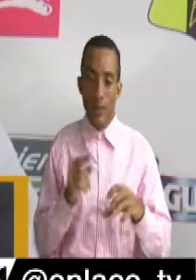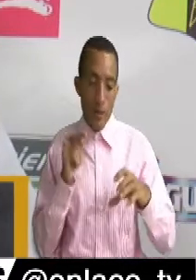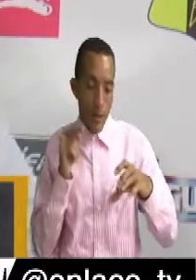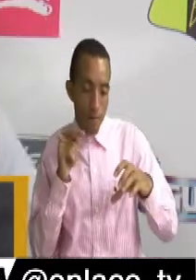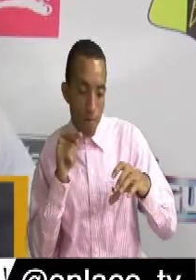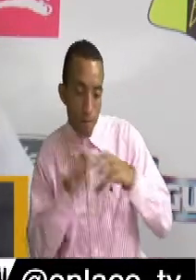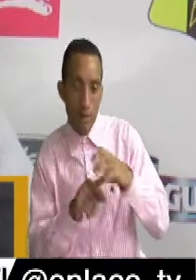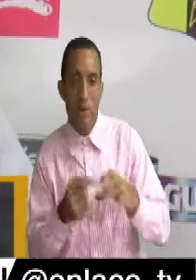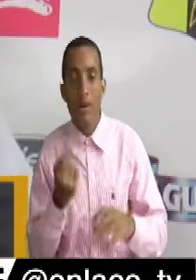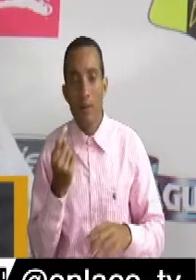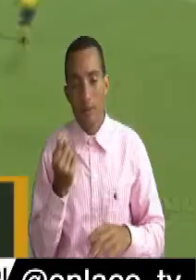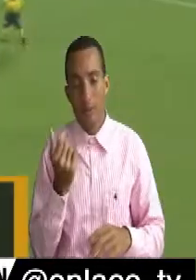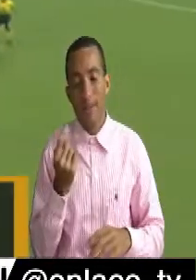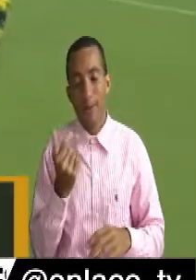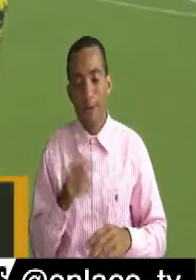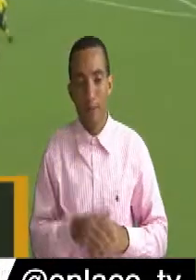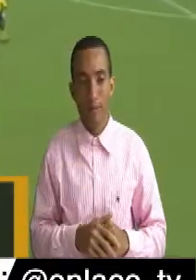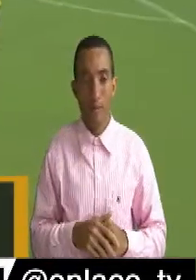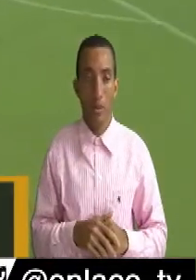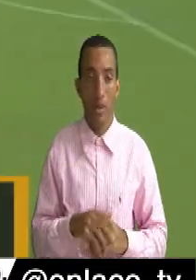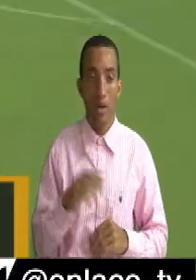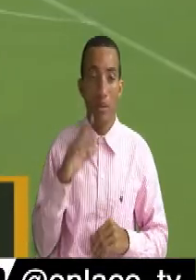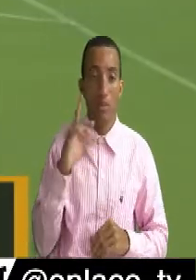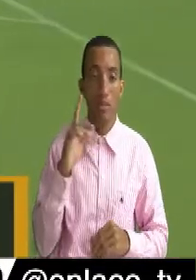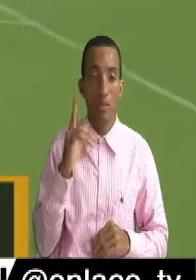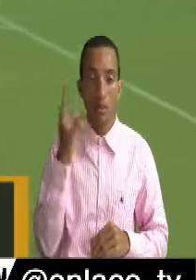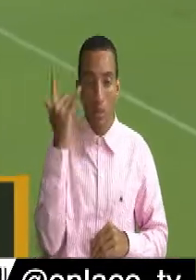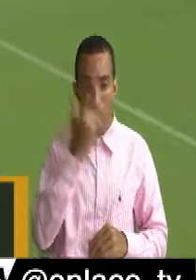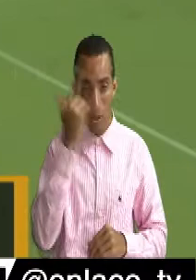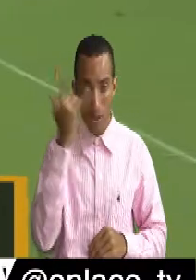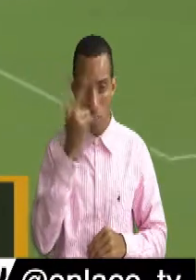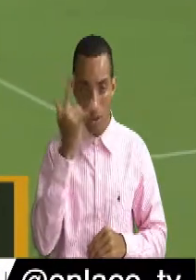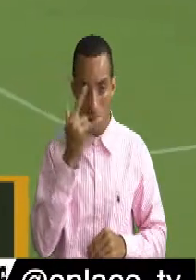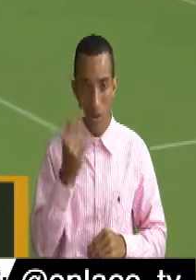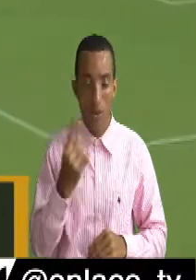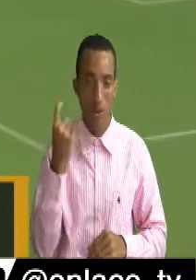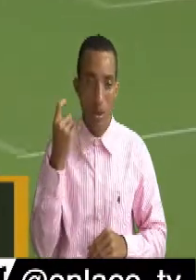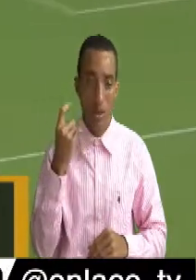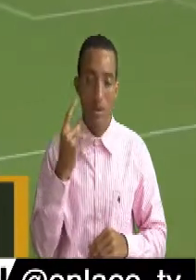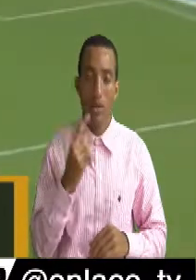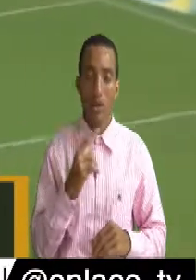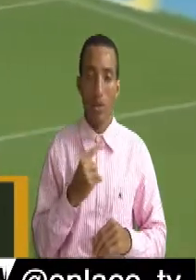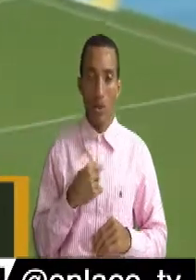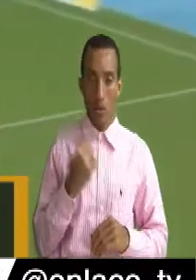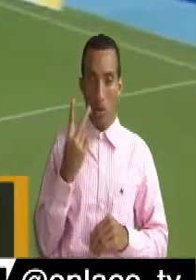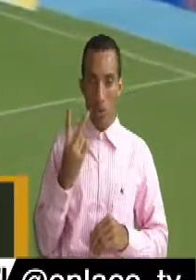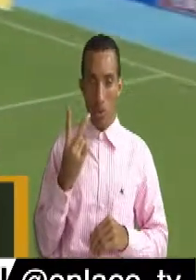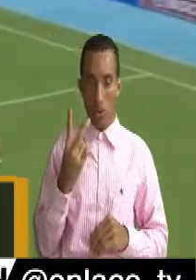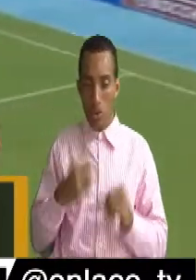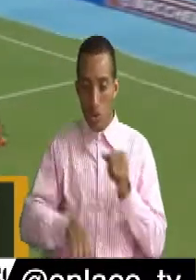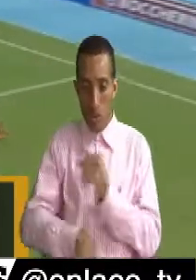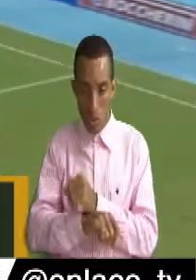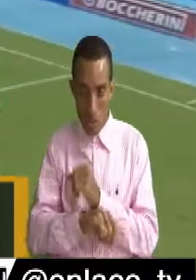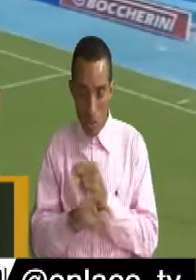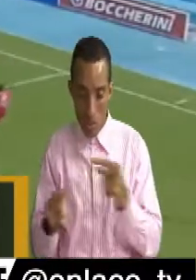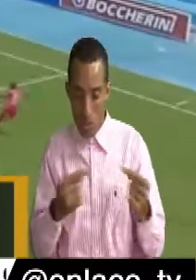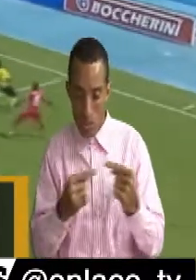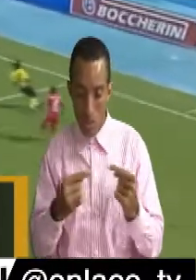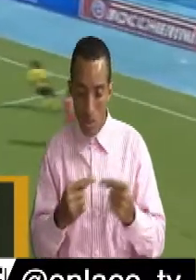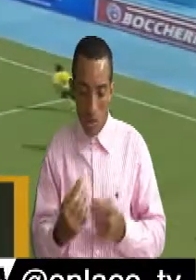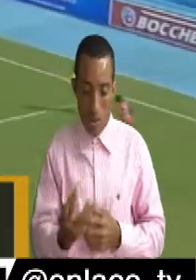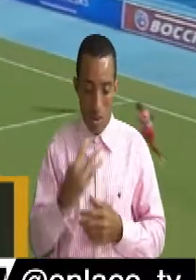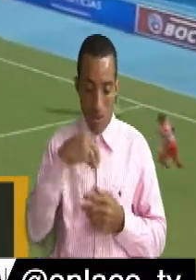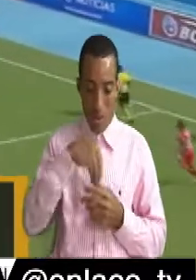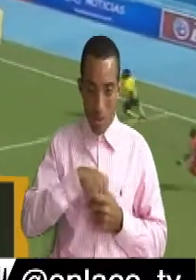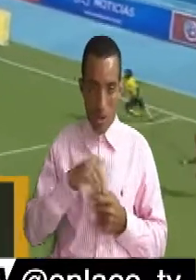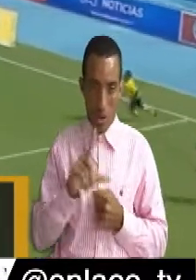no es imposible ganarle a Millonarios y tenemos 2 partidos de local y 1 de visitante, entonces lo normal es que uno de